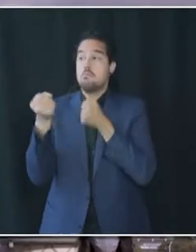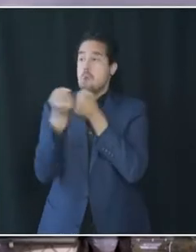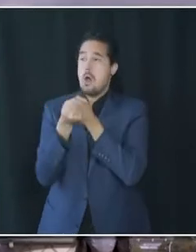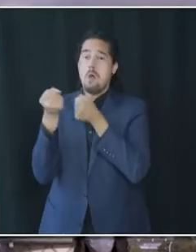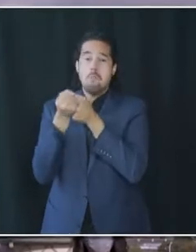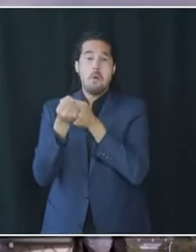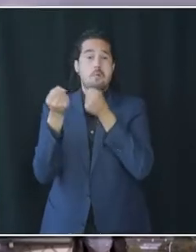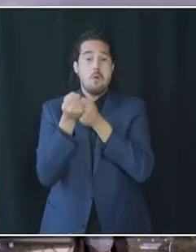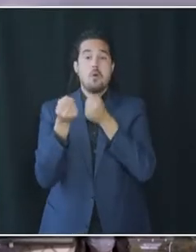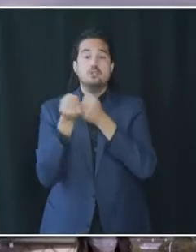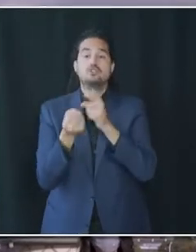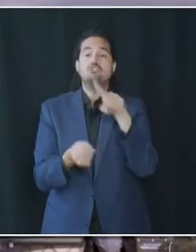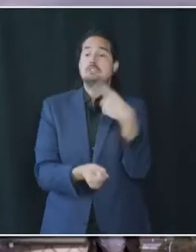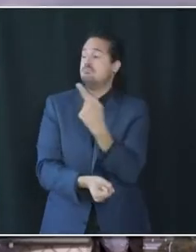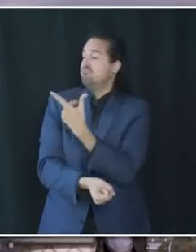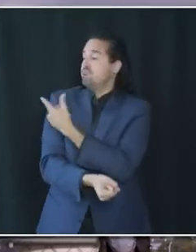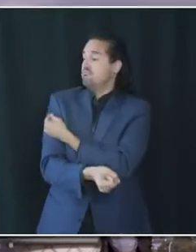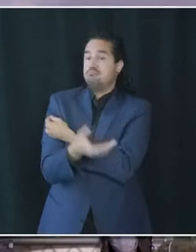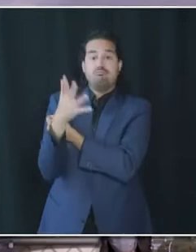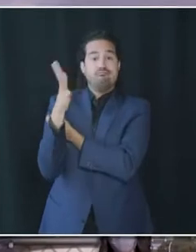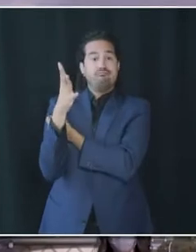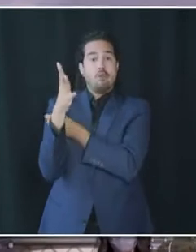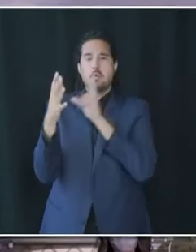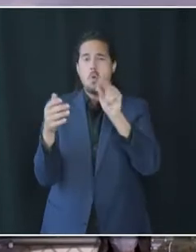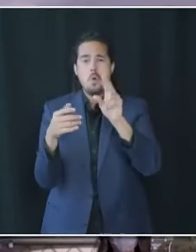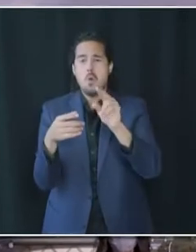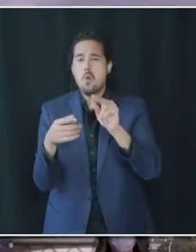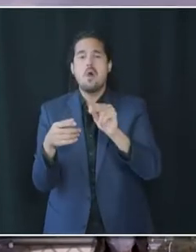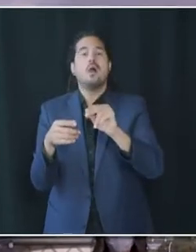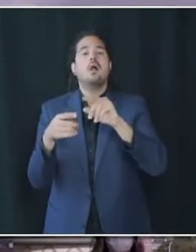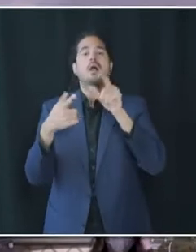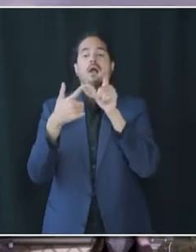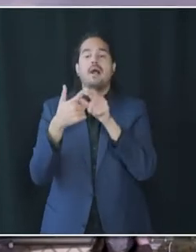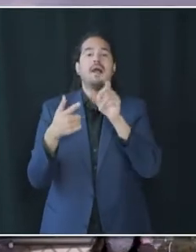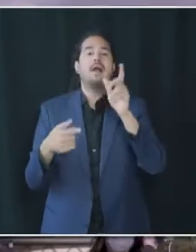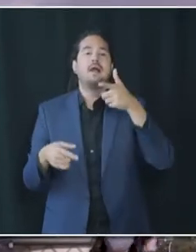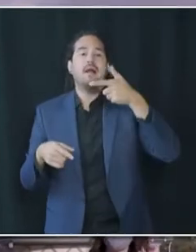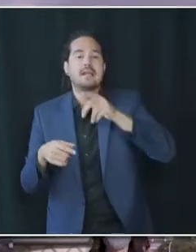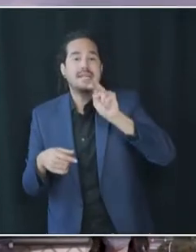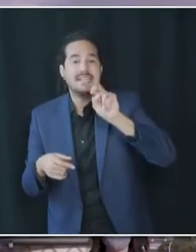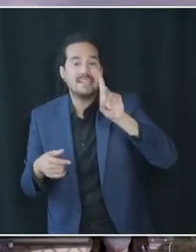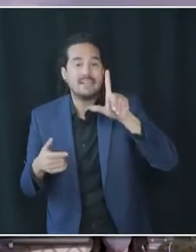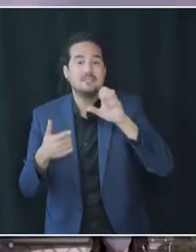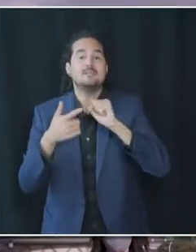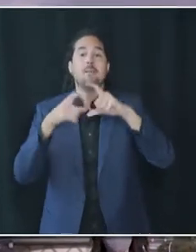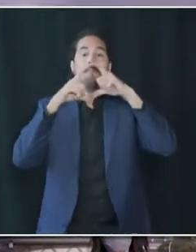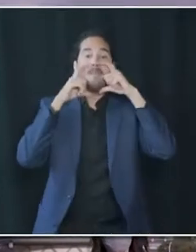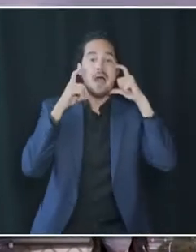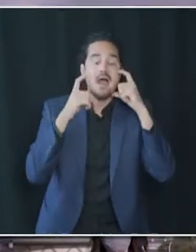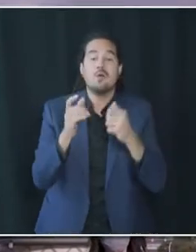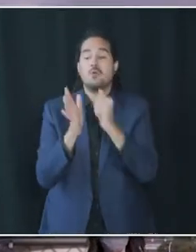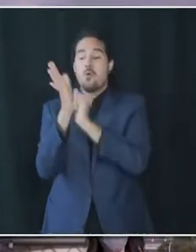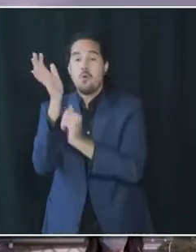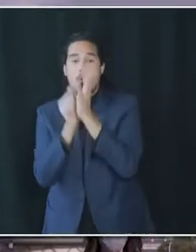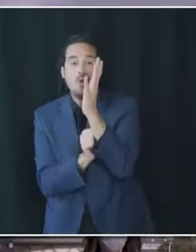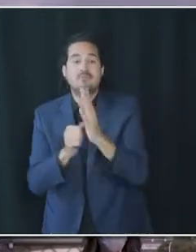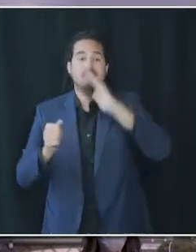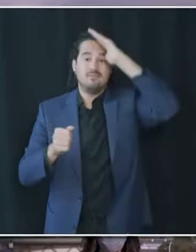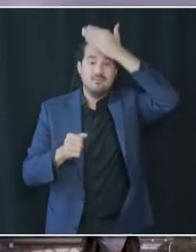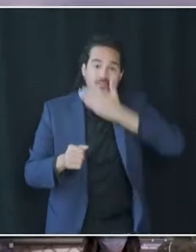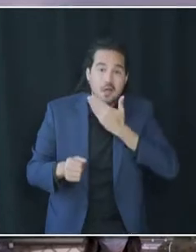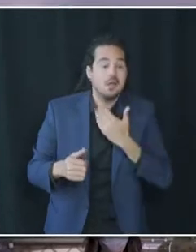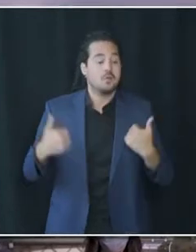no sólo las dosis mismas las ampollas todo el equipo de protección personal y personal será